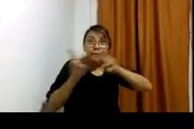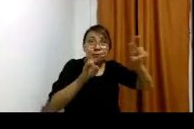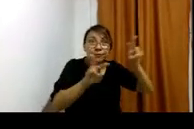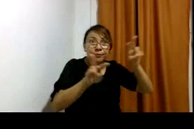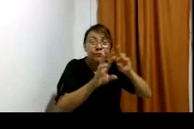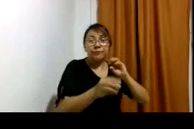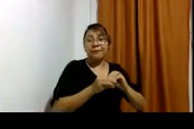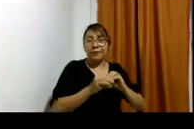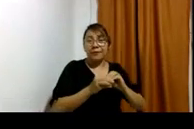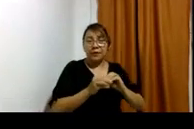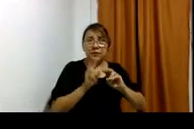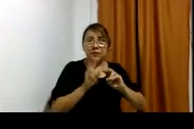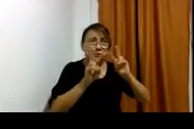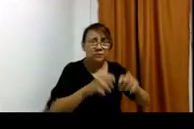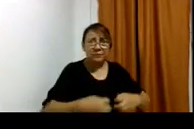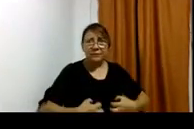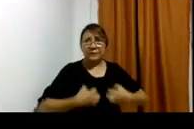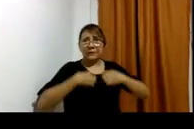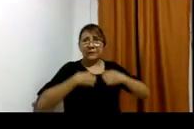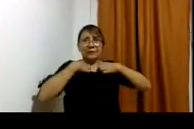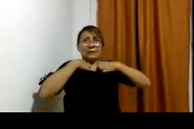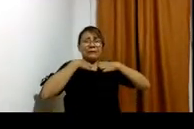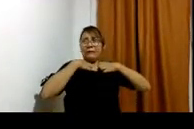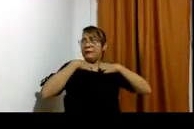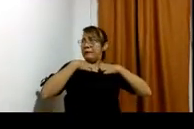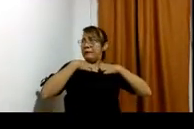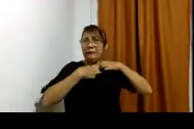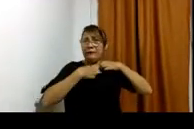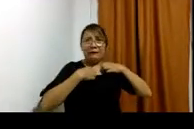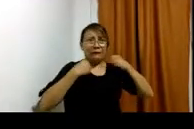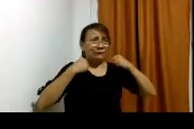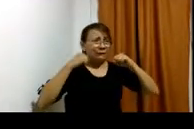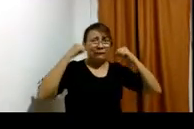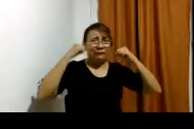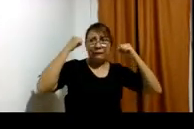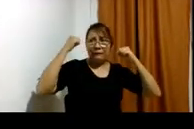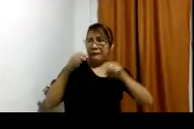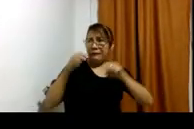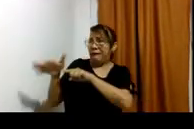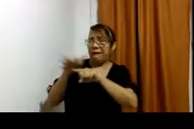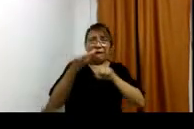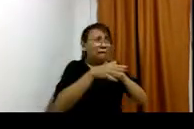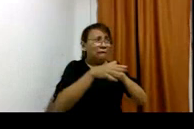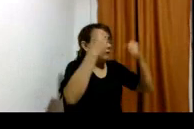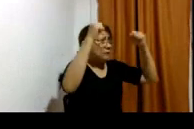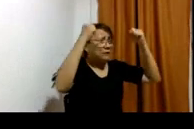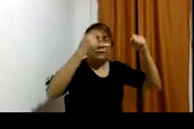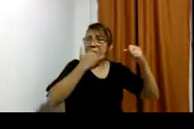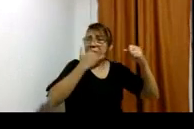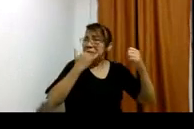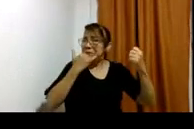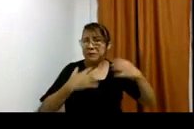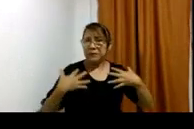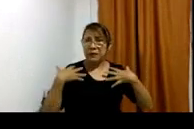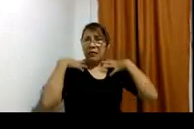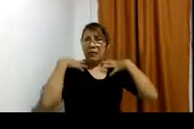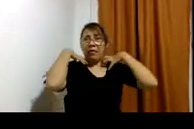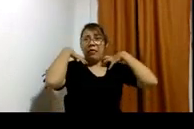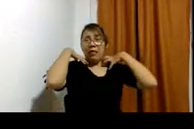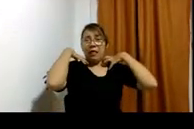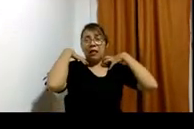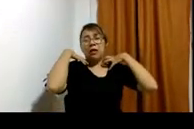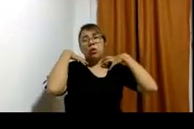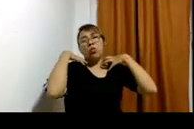pánico, porque eso lo que hace es alarmar más a los demás, crear temor, zozobra, angustia, estrés y realmente ya pueden